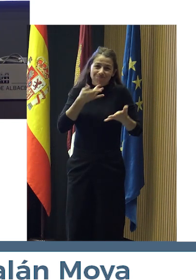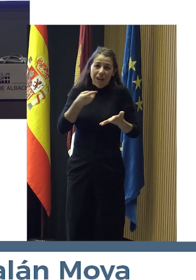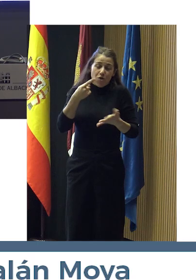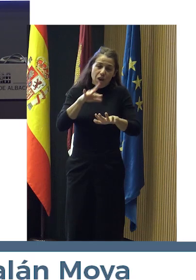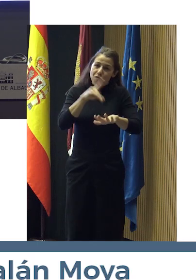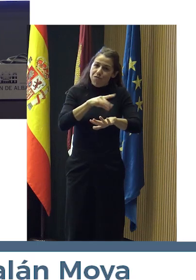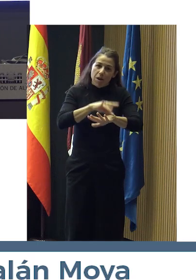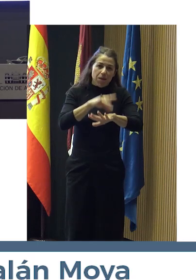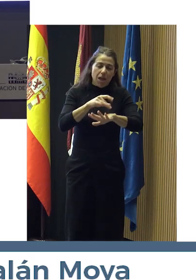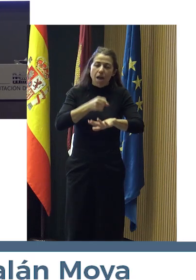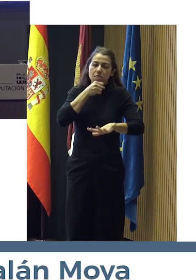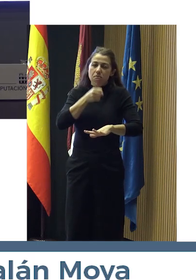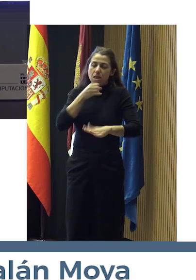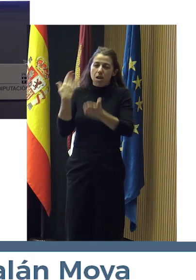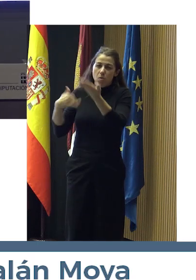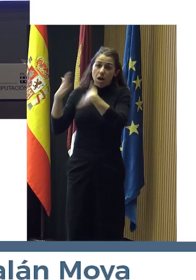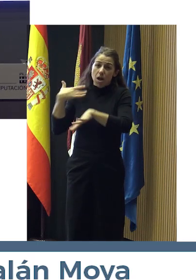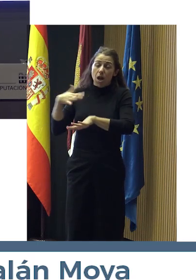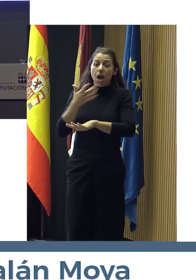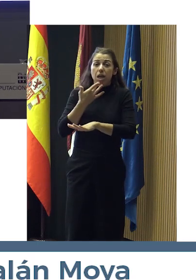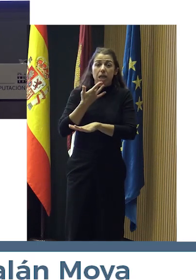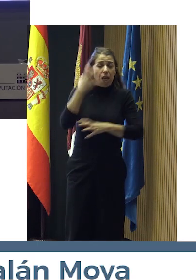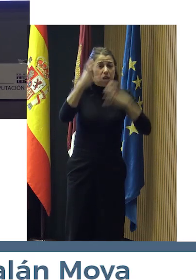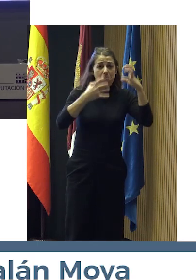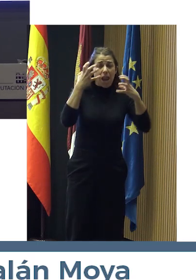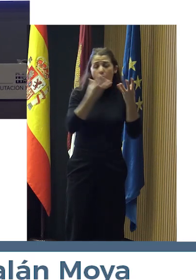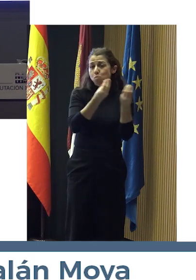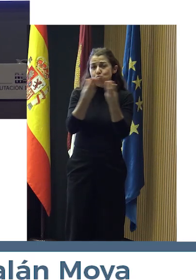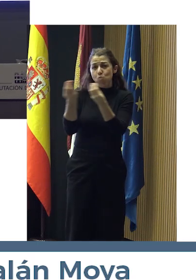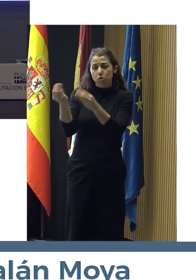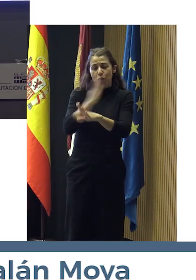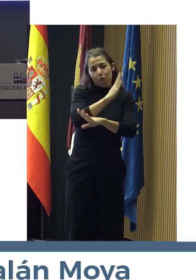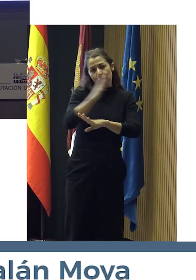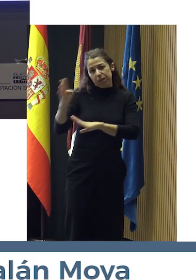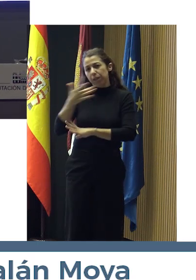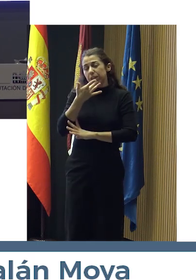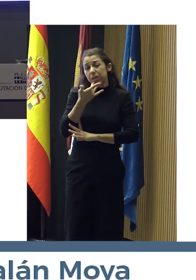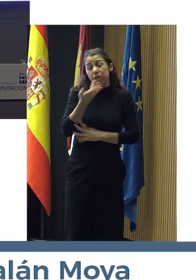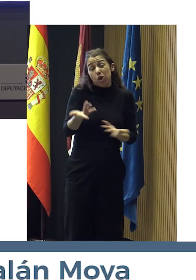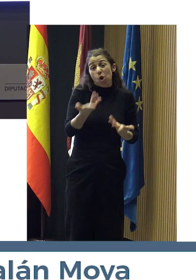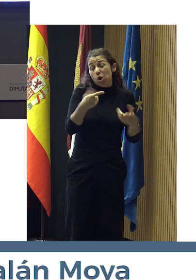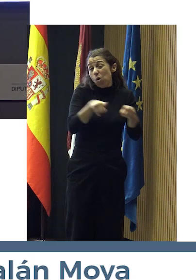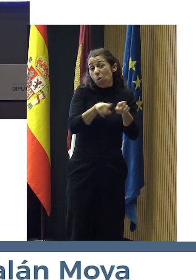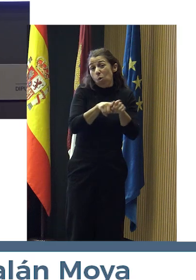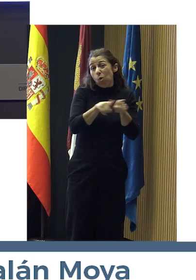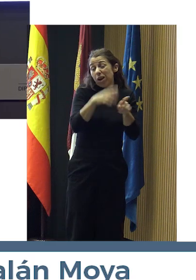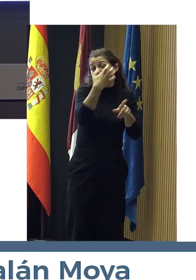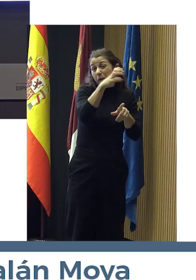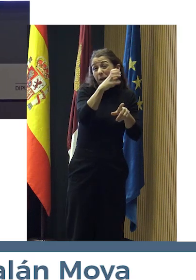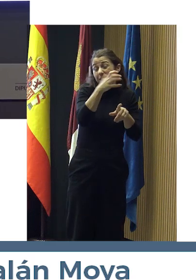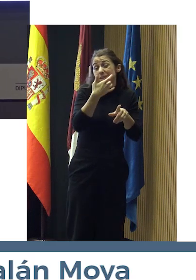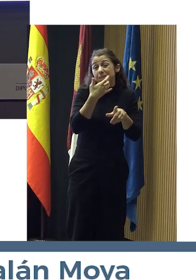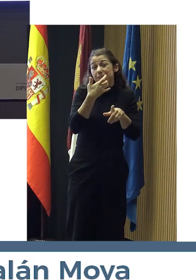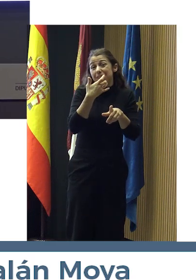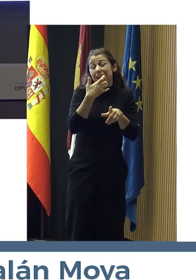es una enfermedad muy antigua y además que afecta a un gran número de animales. Sin embargo, esto es como el país ese de la Galia que resistía